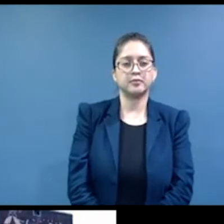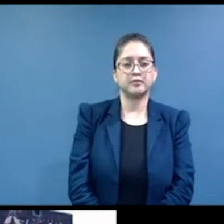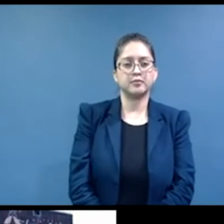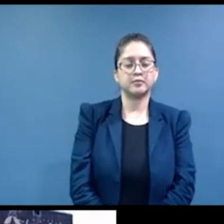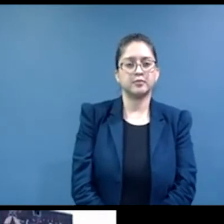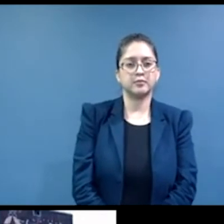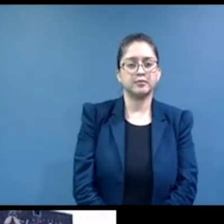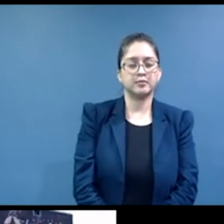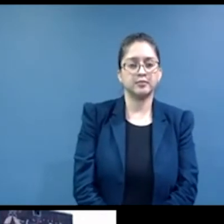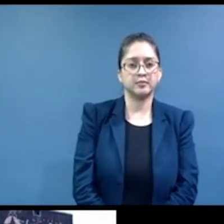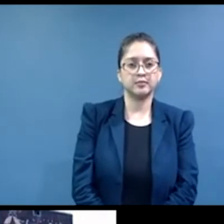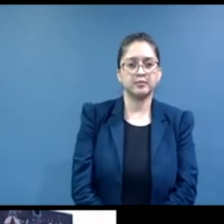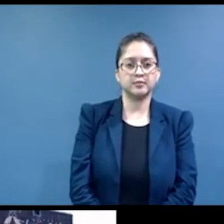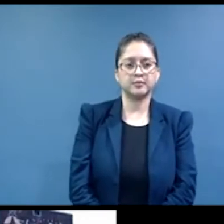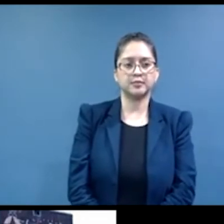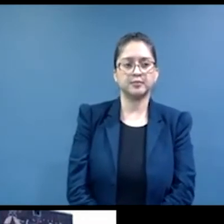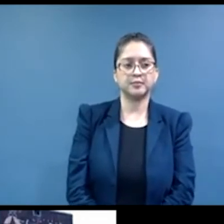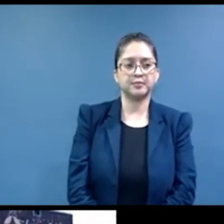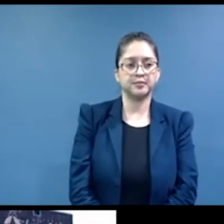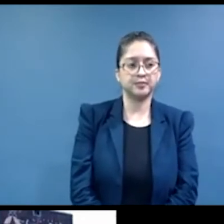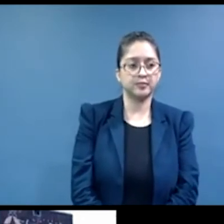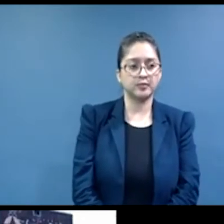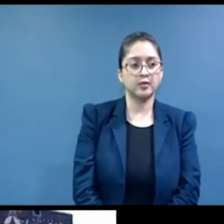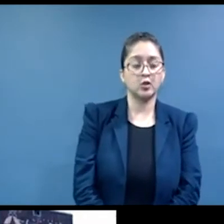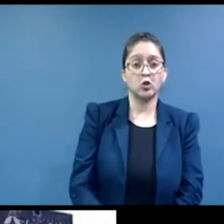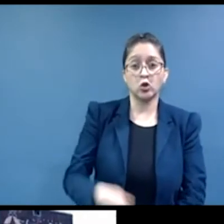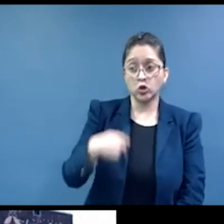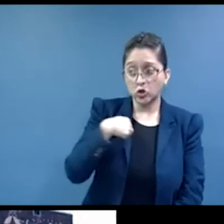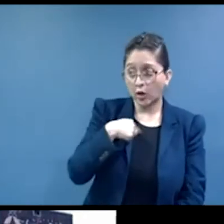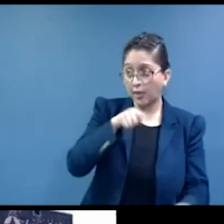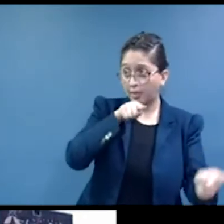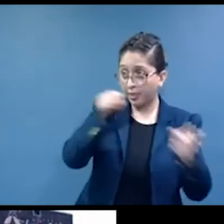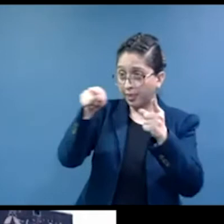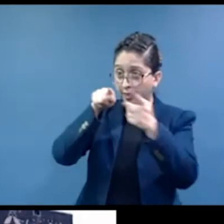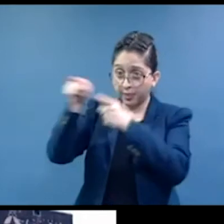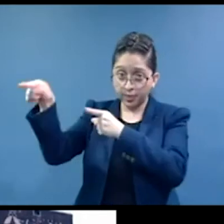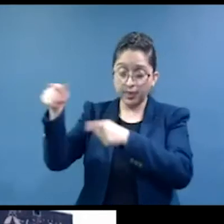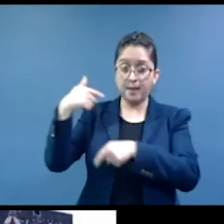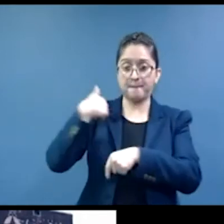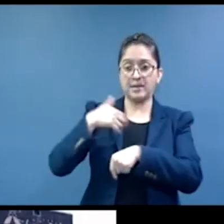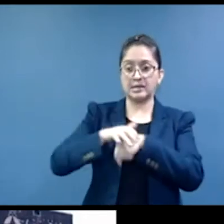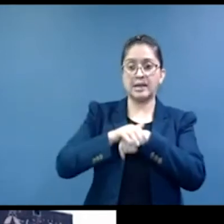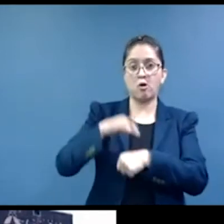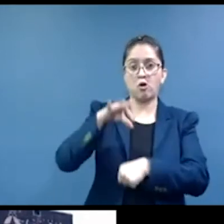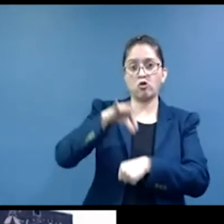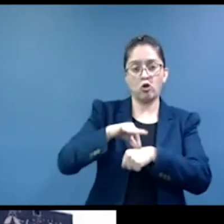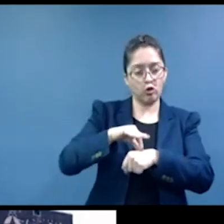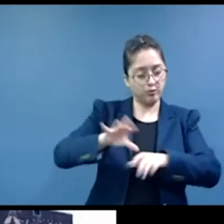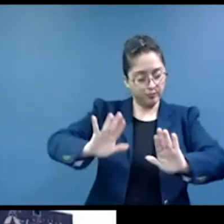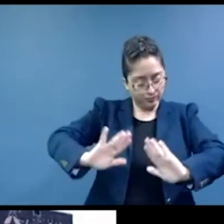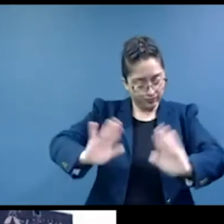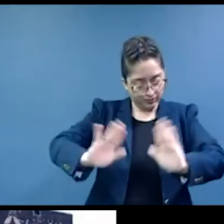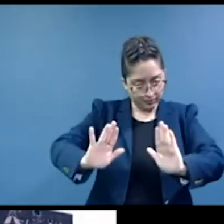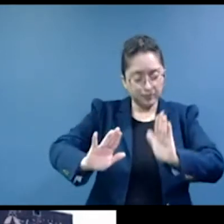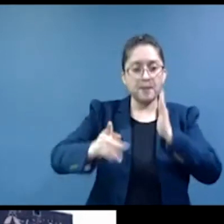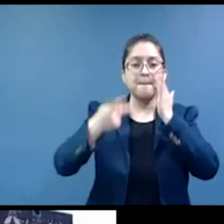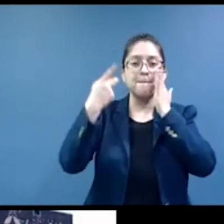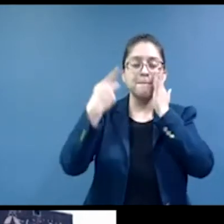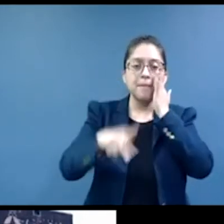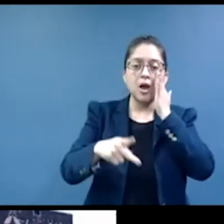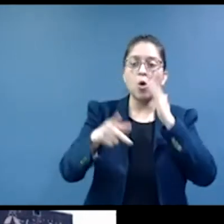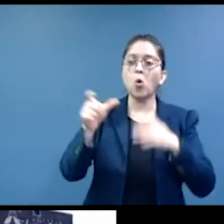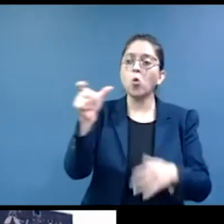Bueno, sí, y sin criticar a mis amigos médicos, pero lo cierto es que este concepto de infertilidad relacional